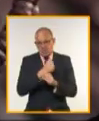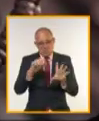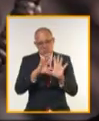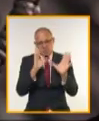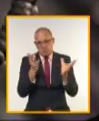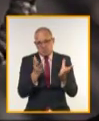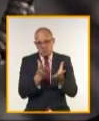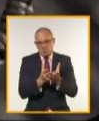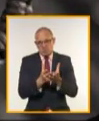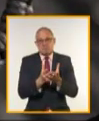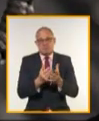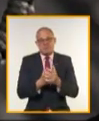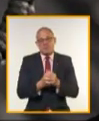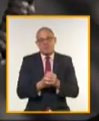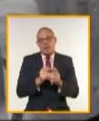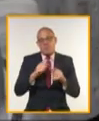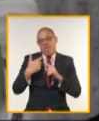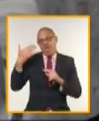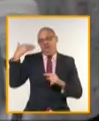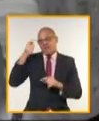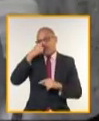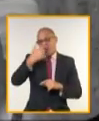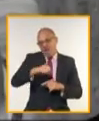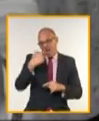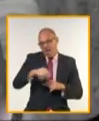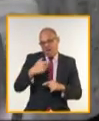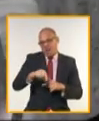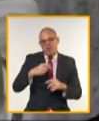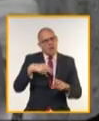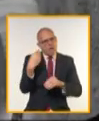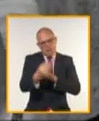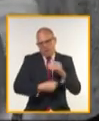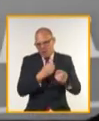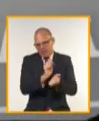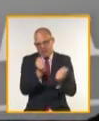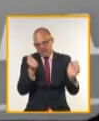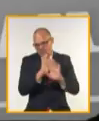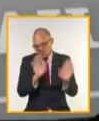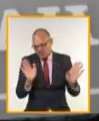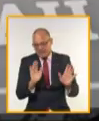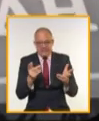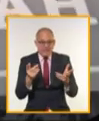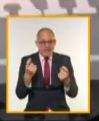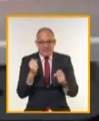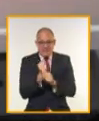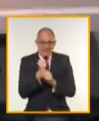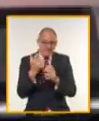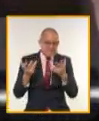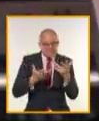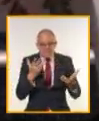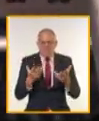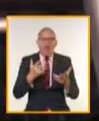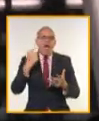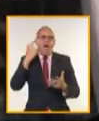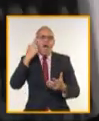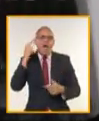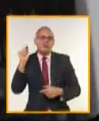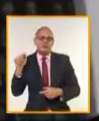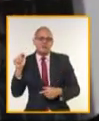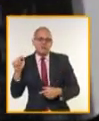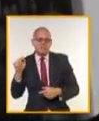esclavos. Imagina, aquel momento, Cuba nada más hay población 600 pico mil